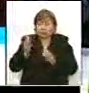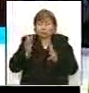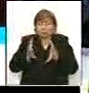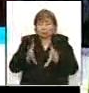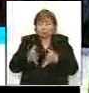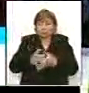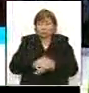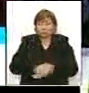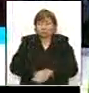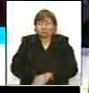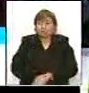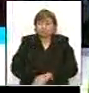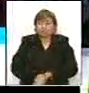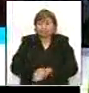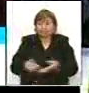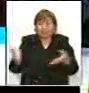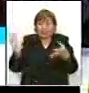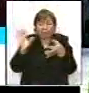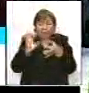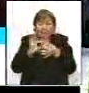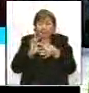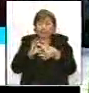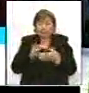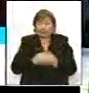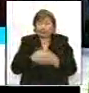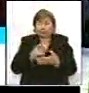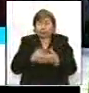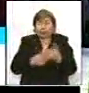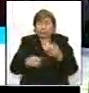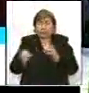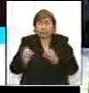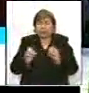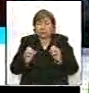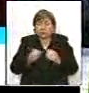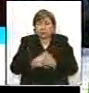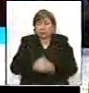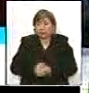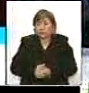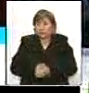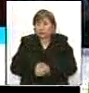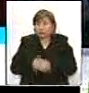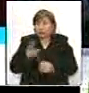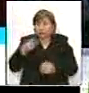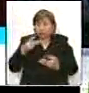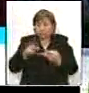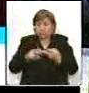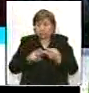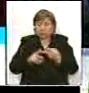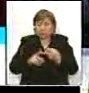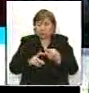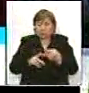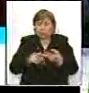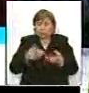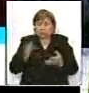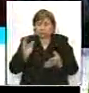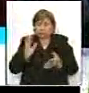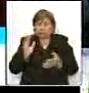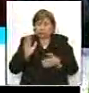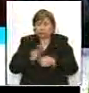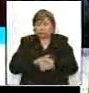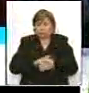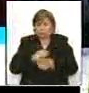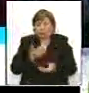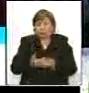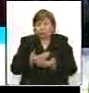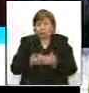como se le pide a los partidos afiliación, qué hacemos con los mismos regionales? Y segundo, el riesgo de que es una grandeza y chao, y cada uno hace lo que le da la gana,